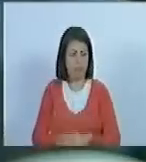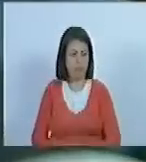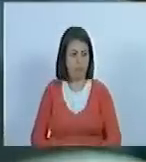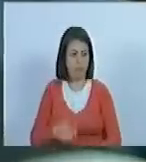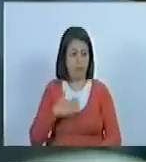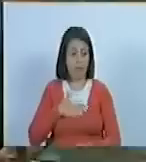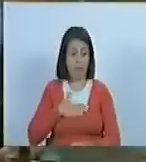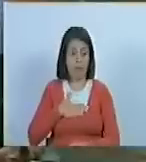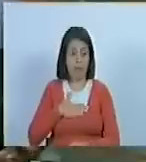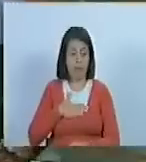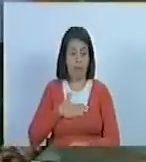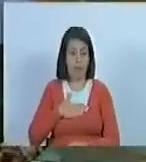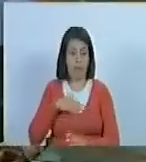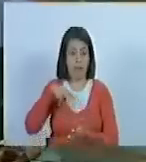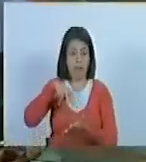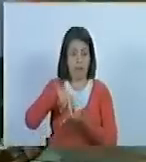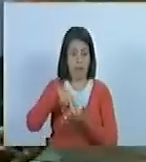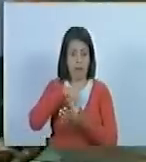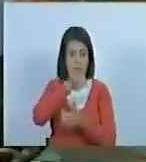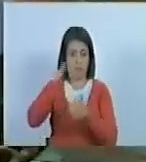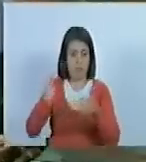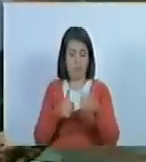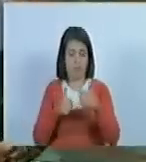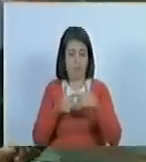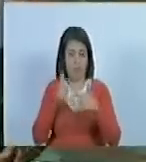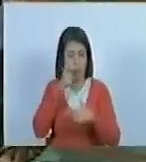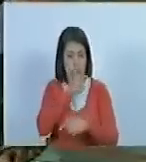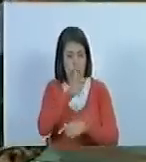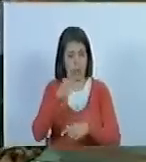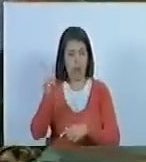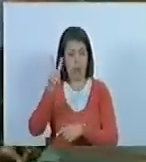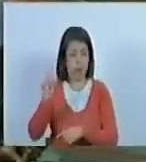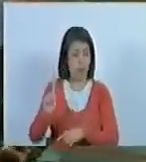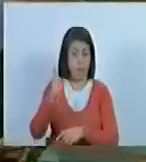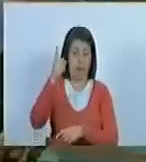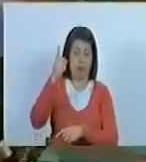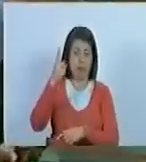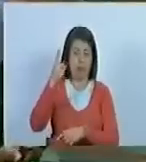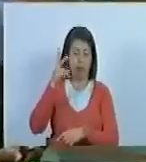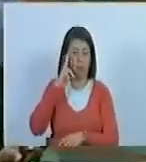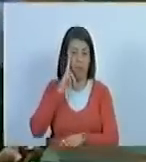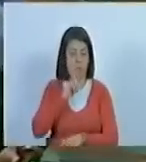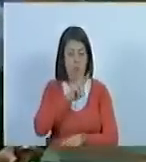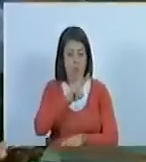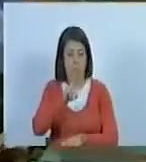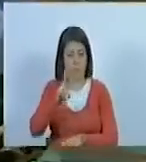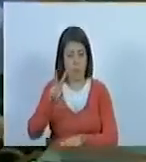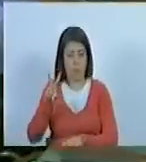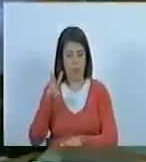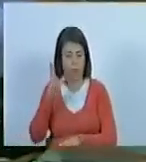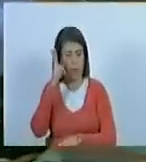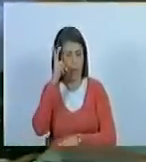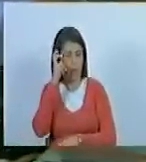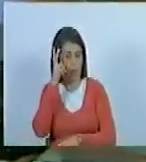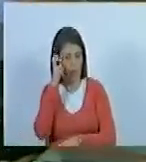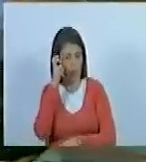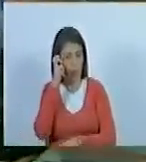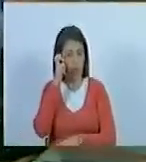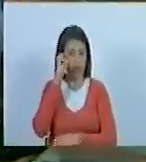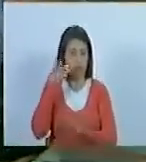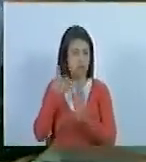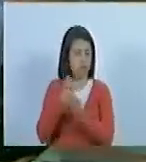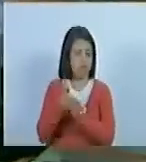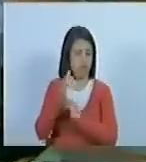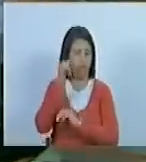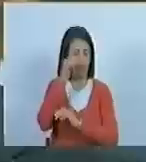me obliga, no para el diputado que me antecedió, sino para el pueblo venezolano principalmente, que es quien nos está escuchando a través de